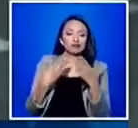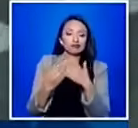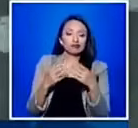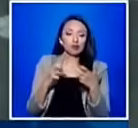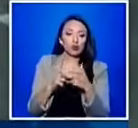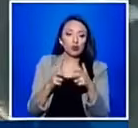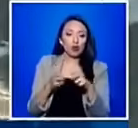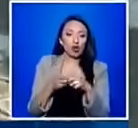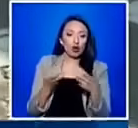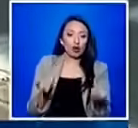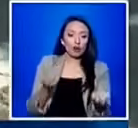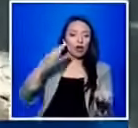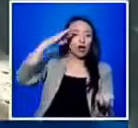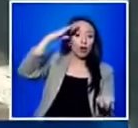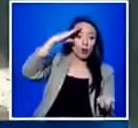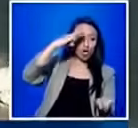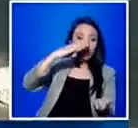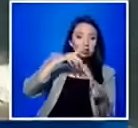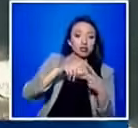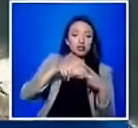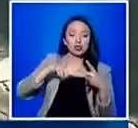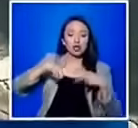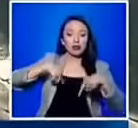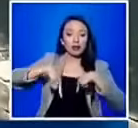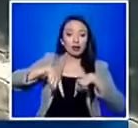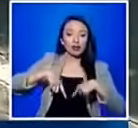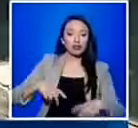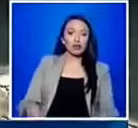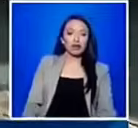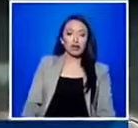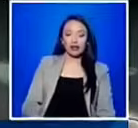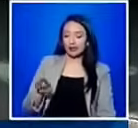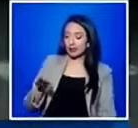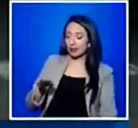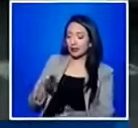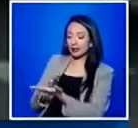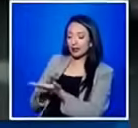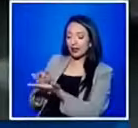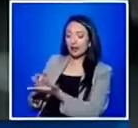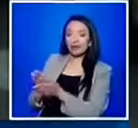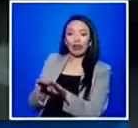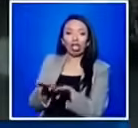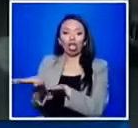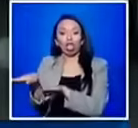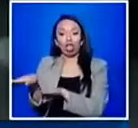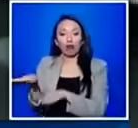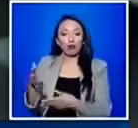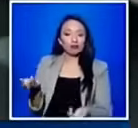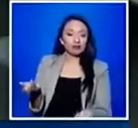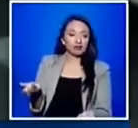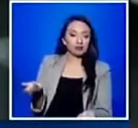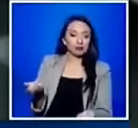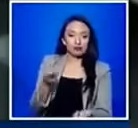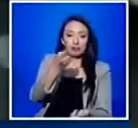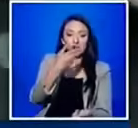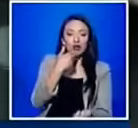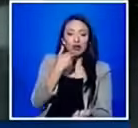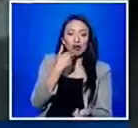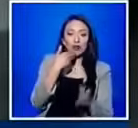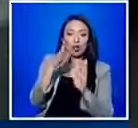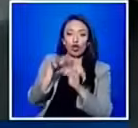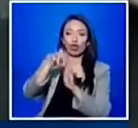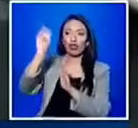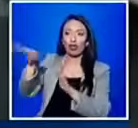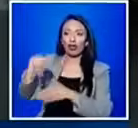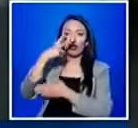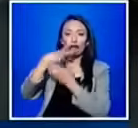entre la Policía Nacional como la Agencia Metropolitana de Tránsito. Miren los vehículos, cómo se parquean acá, por ejemplo, en un costado de la vía, y